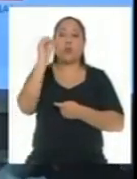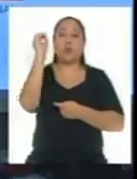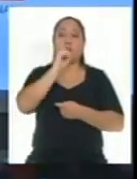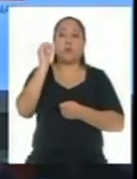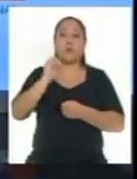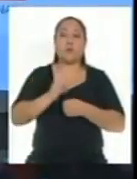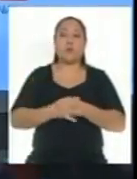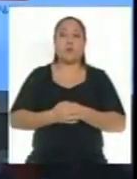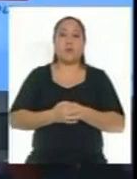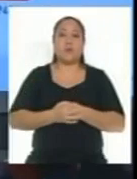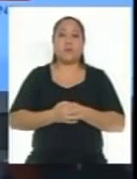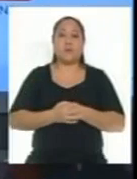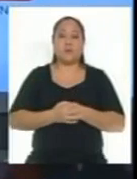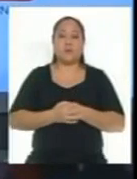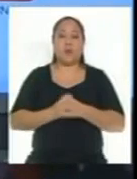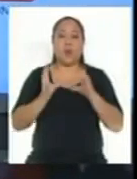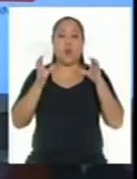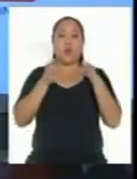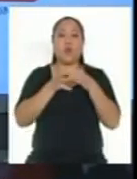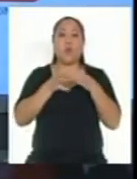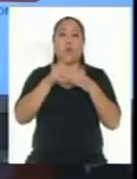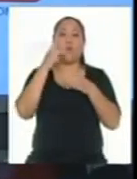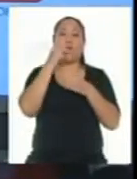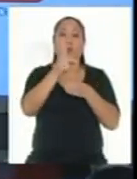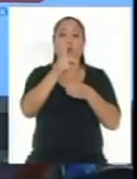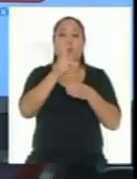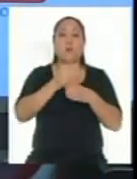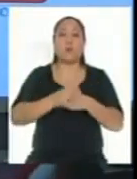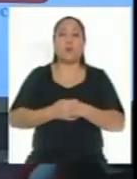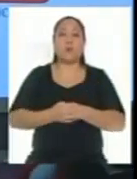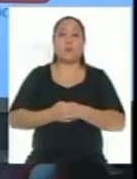42.030%. Partido Fuerza Popular.